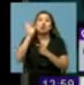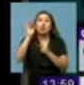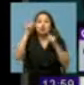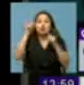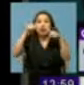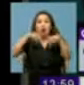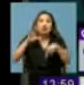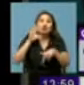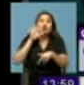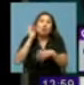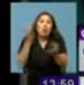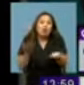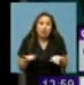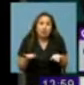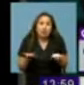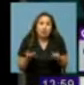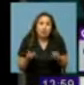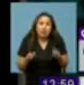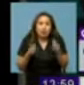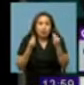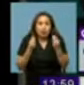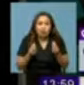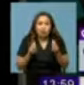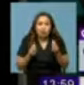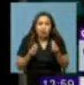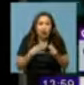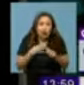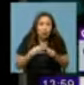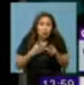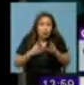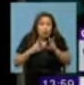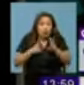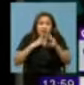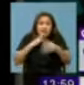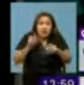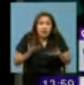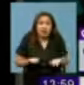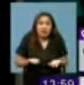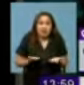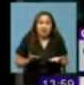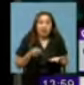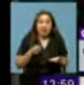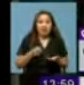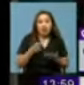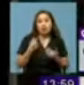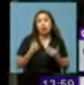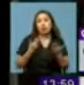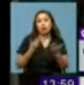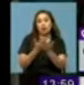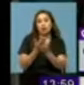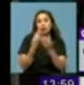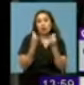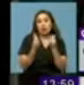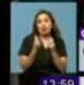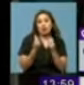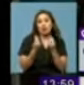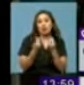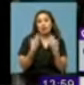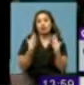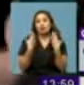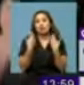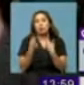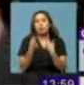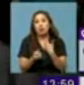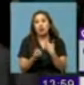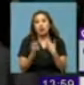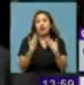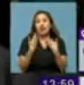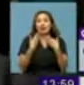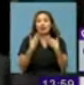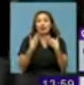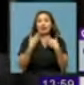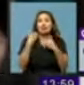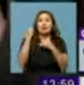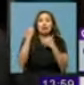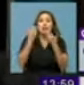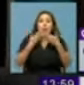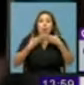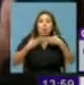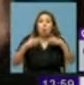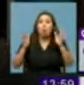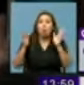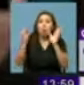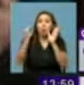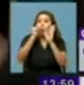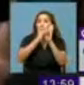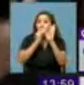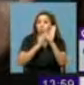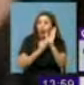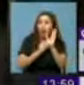y hoy hay 50. Entonces, decir las cosas como corresponde. Y cuando le pedimos la posibilidad de que abra la capacidad en el